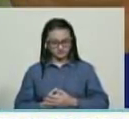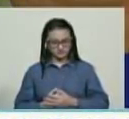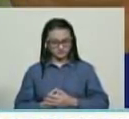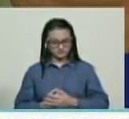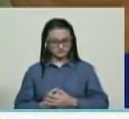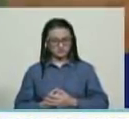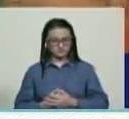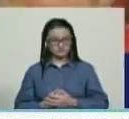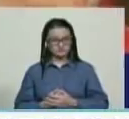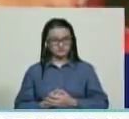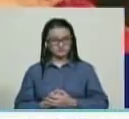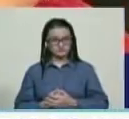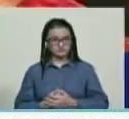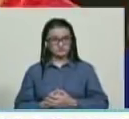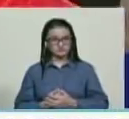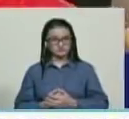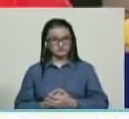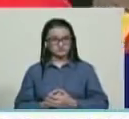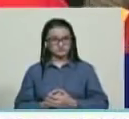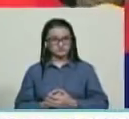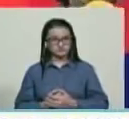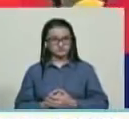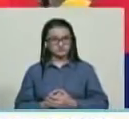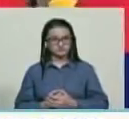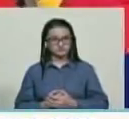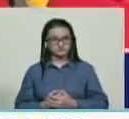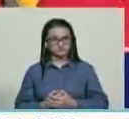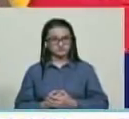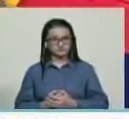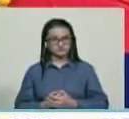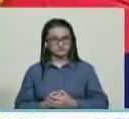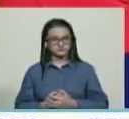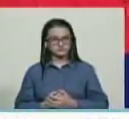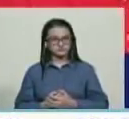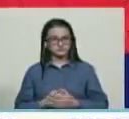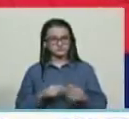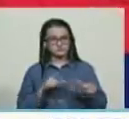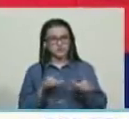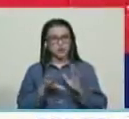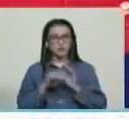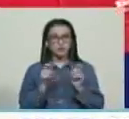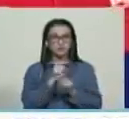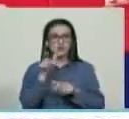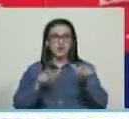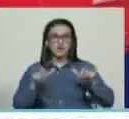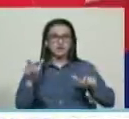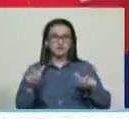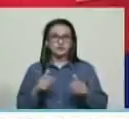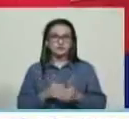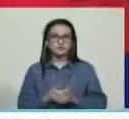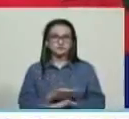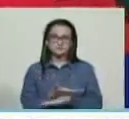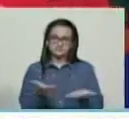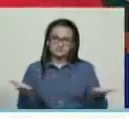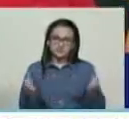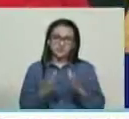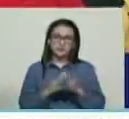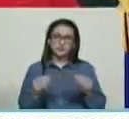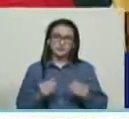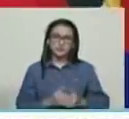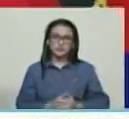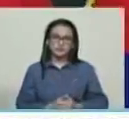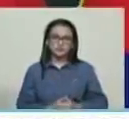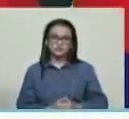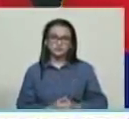Oficiales superiores, oficiales subalternos. Tropa listada, constituyentes, queridos camaradas, hermanos, colegas